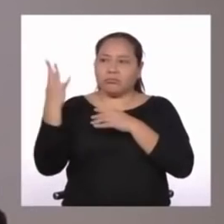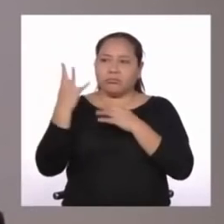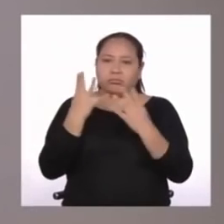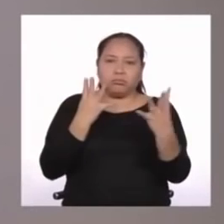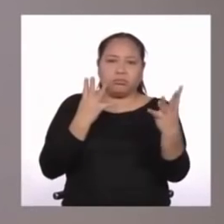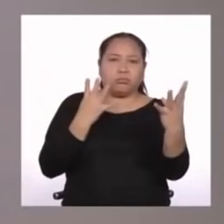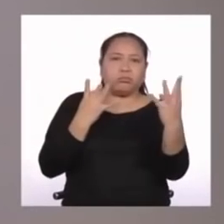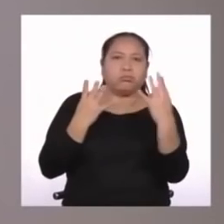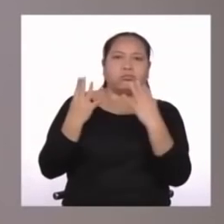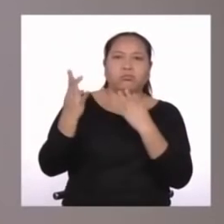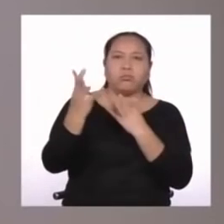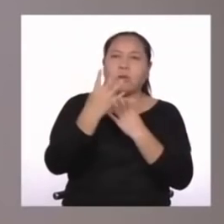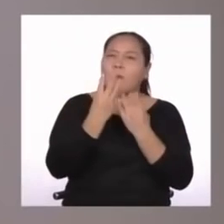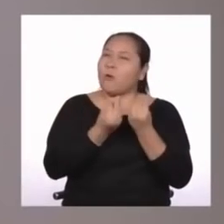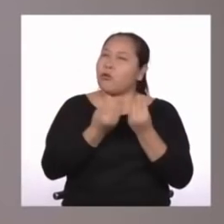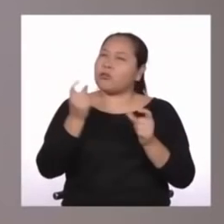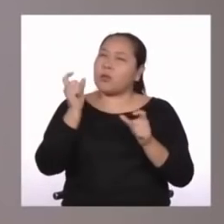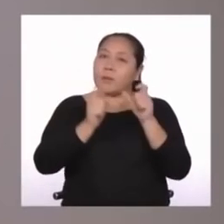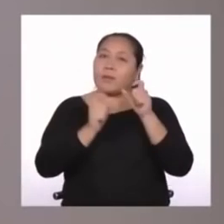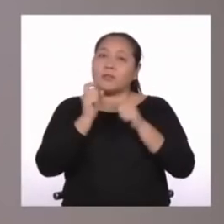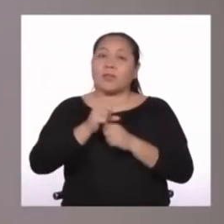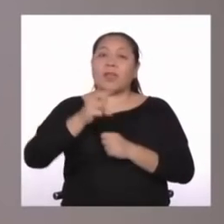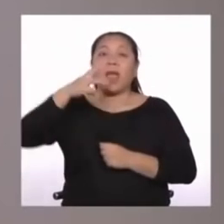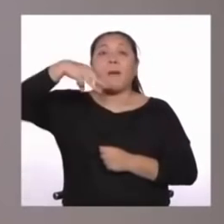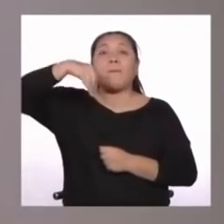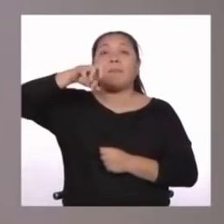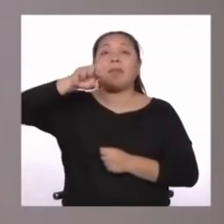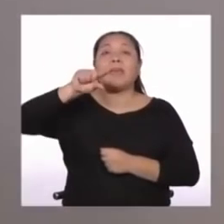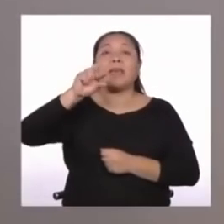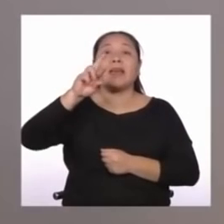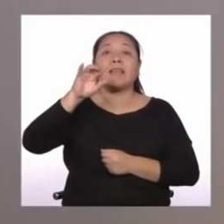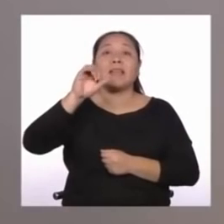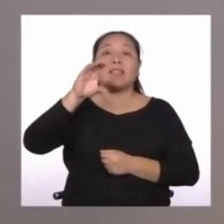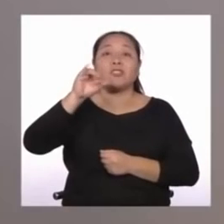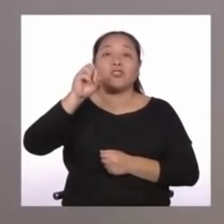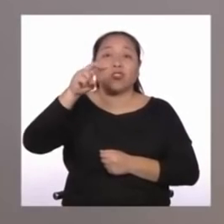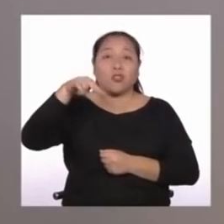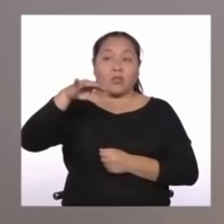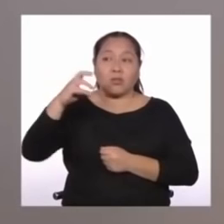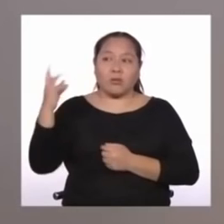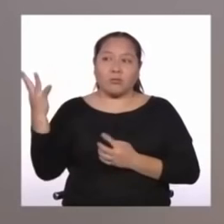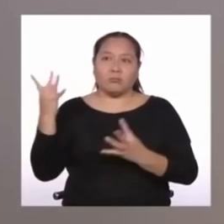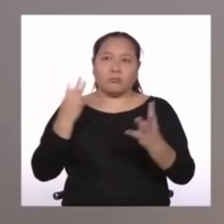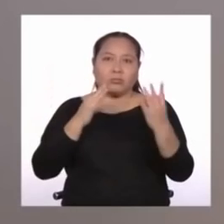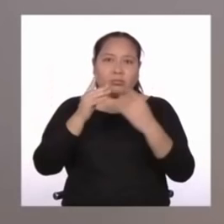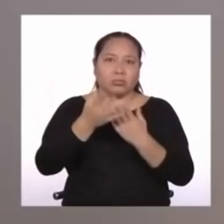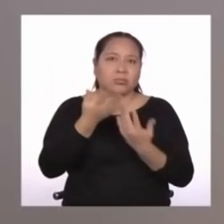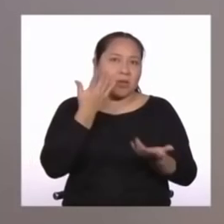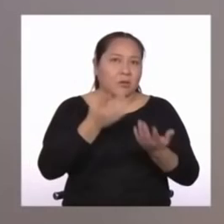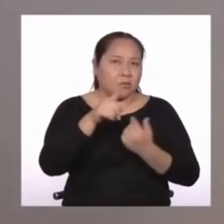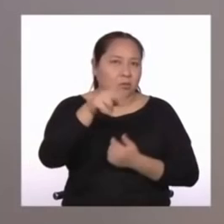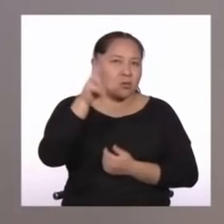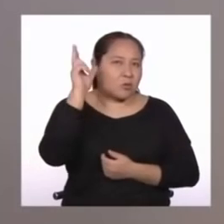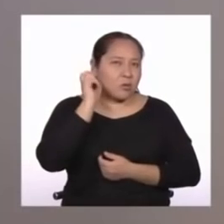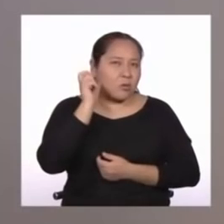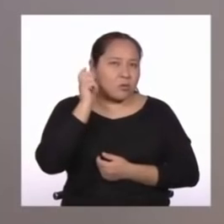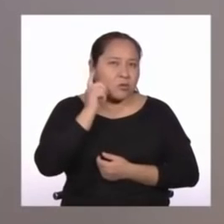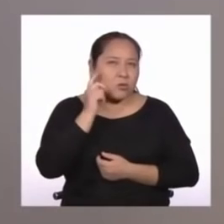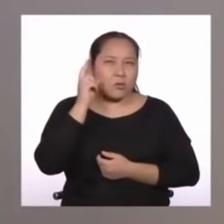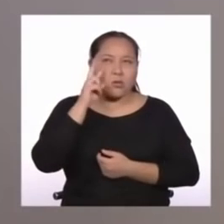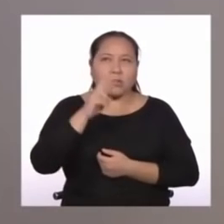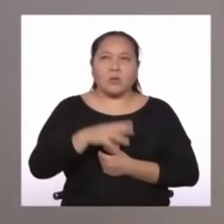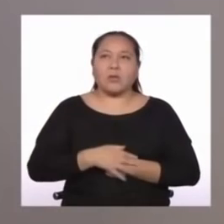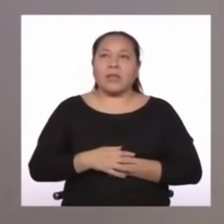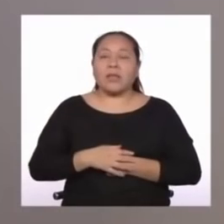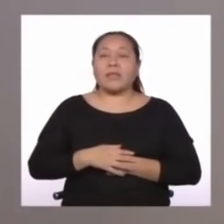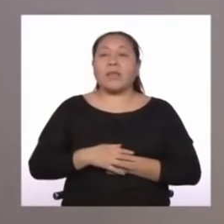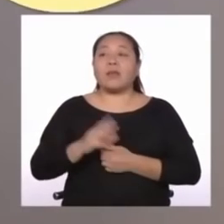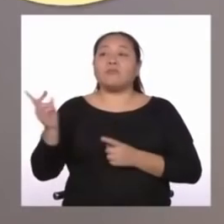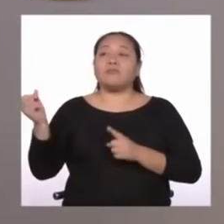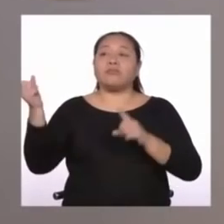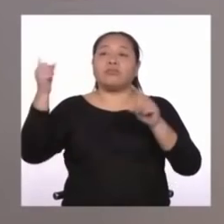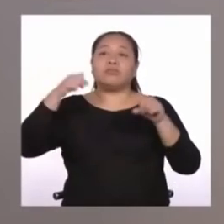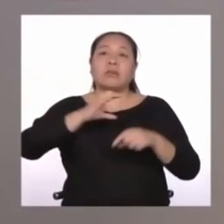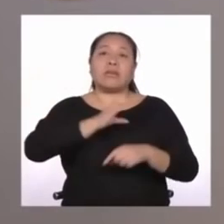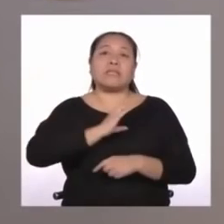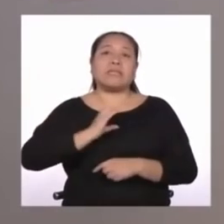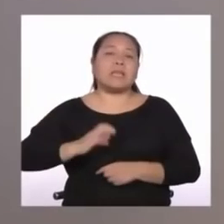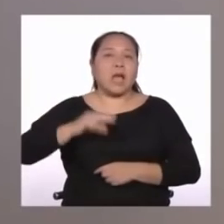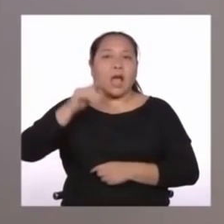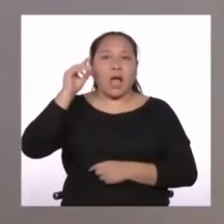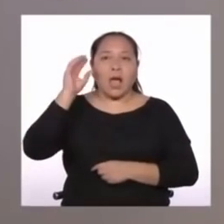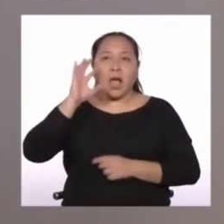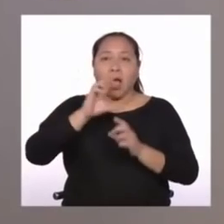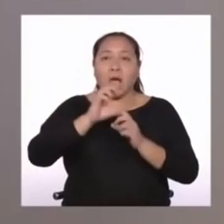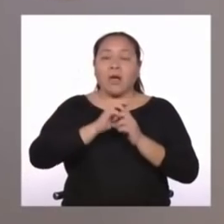Esto es producto de las migraciones. Seguramente has escuchado hablar sobre la migración china,